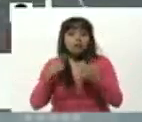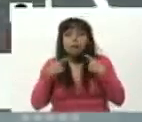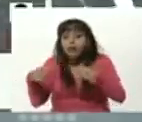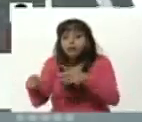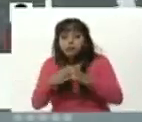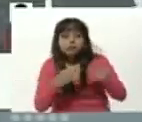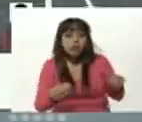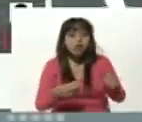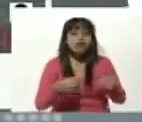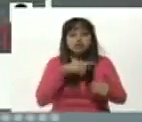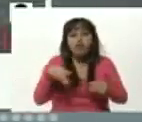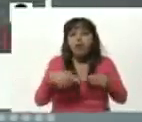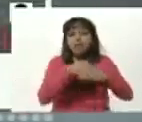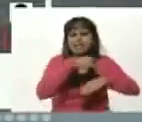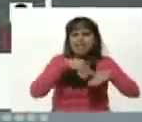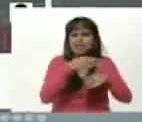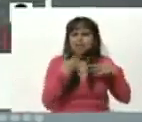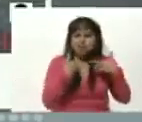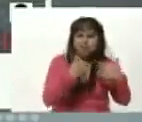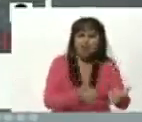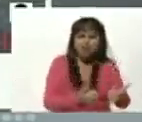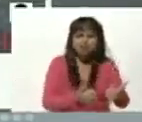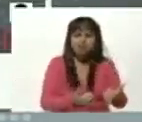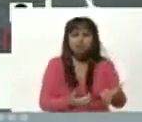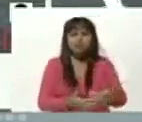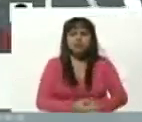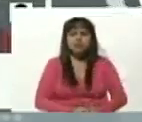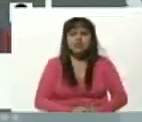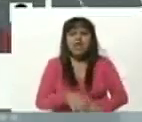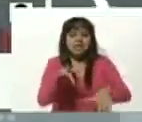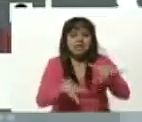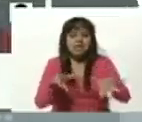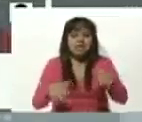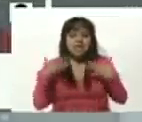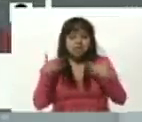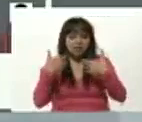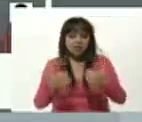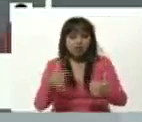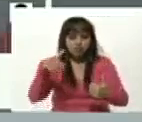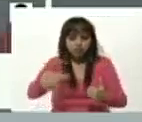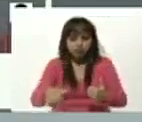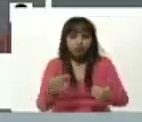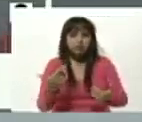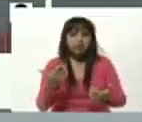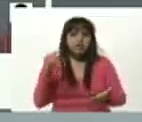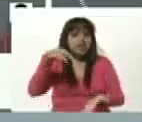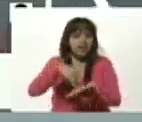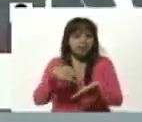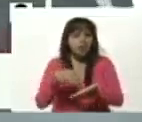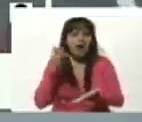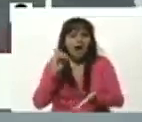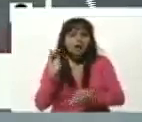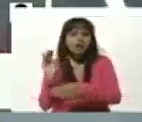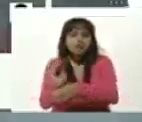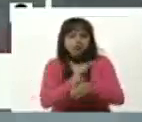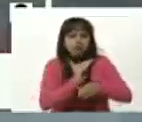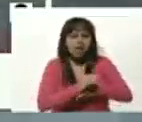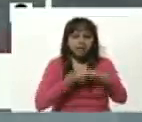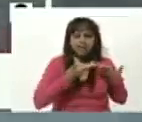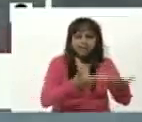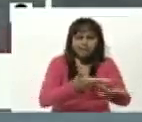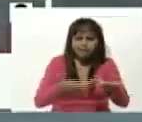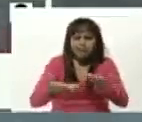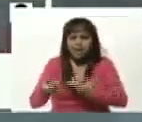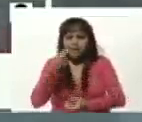Salud en Salud, en la Secretaría de Salud de la Nación, estamos procediendo también a todos